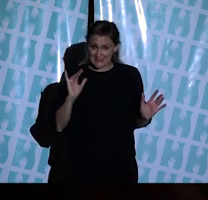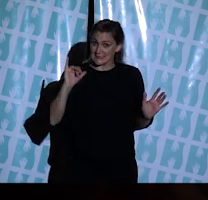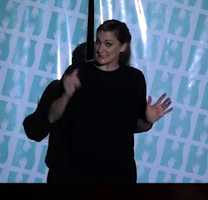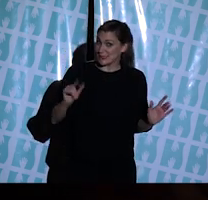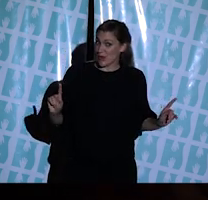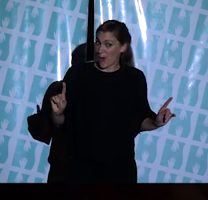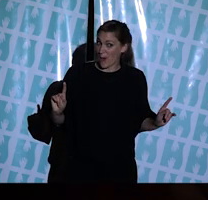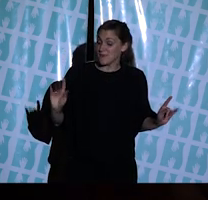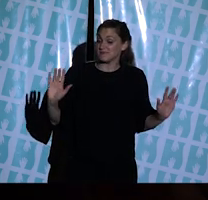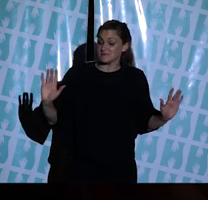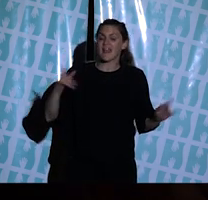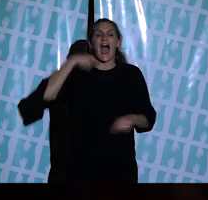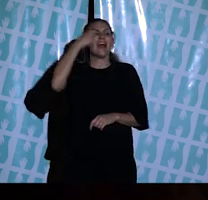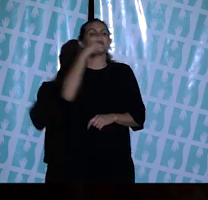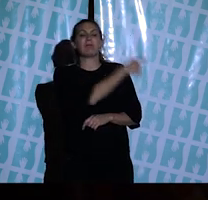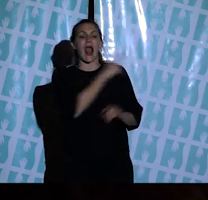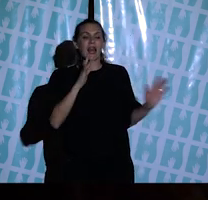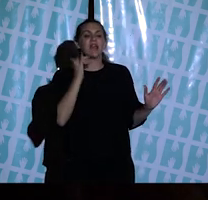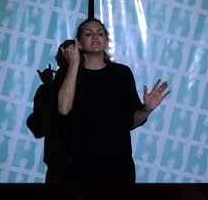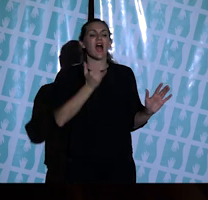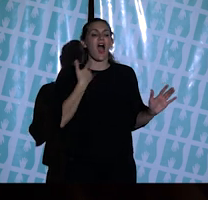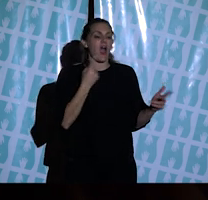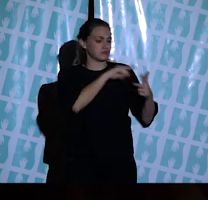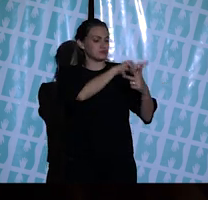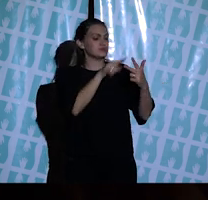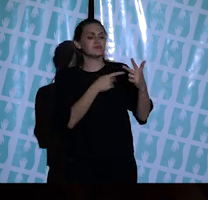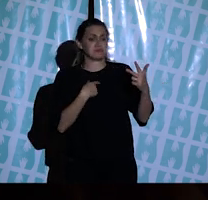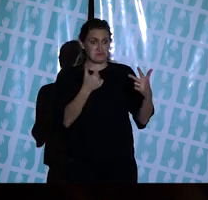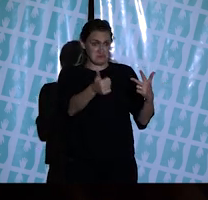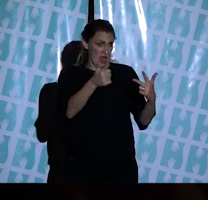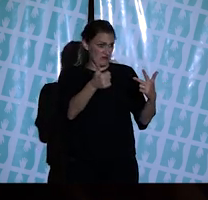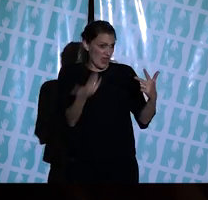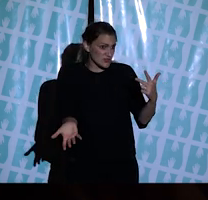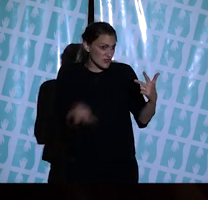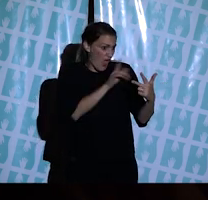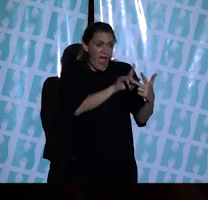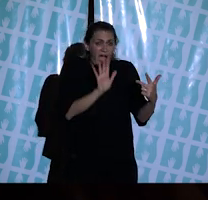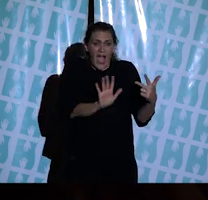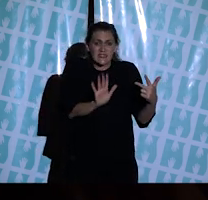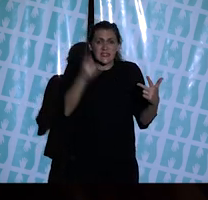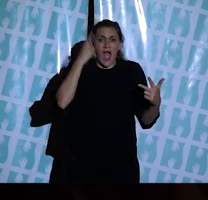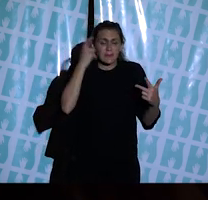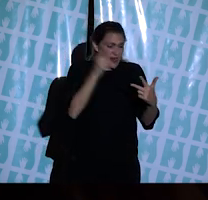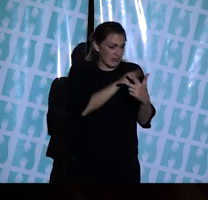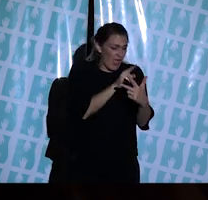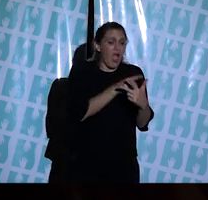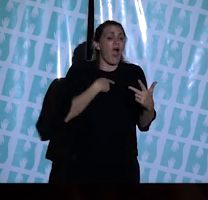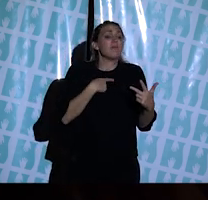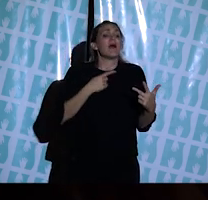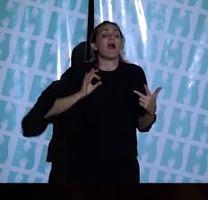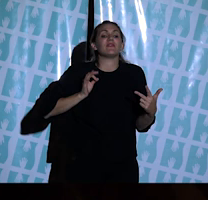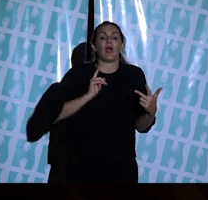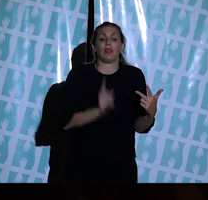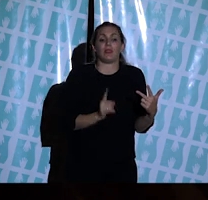Estos animales tienen estas conductas que son, ustedes dicen, son geniales, pero son así, las aprenden, saben que así han podido